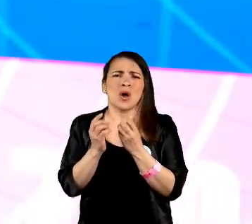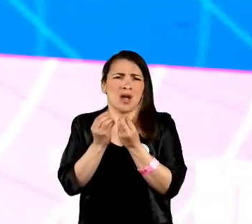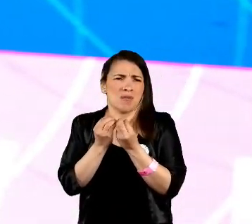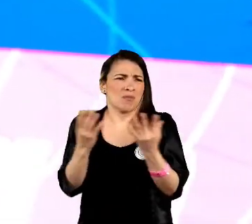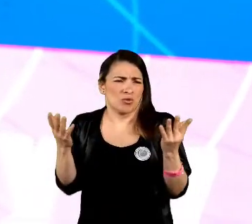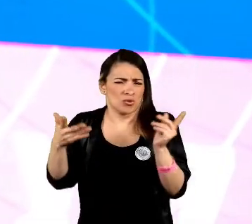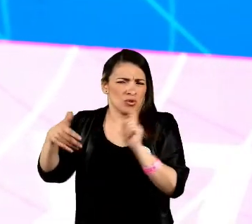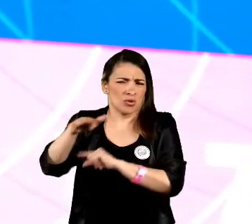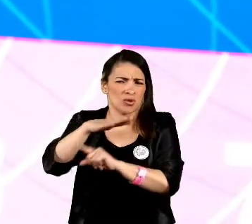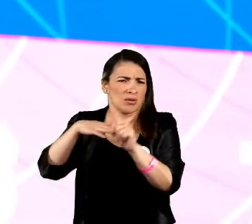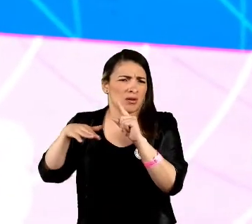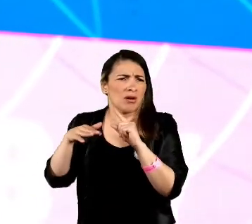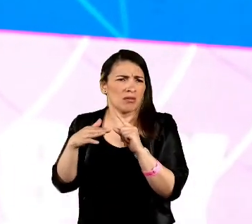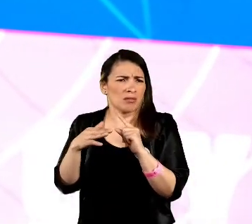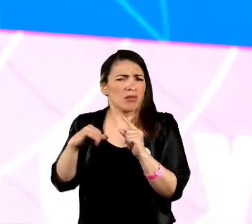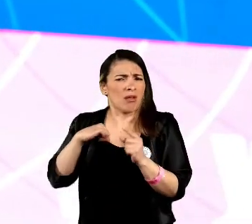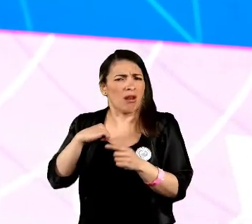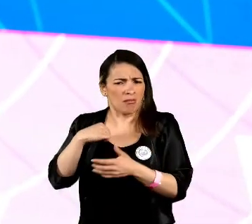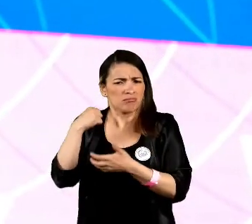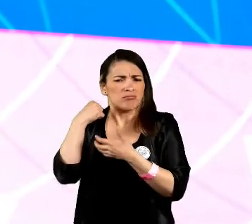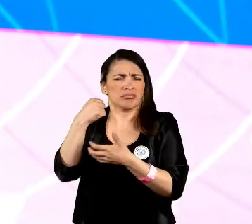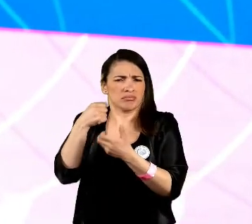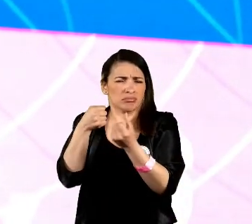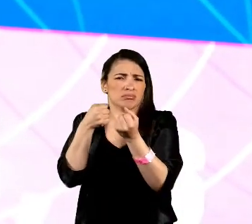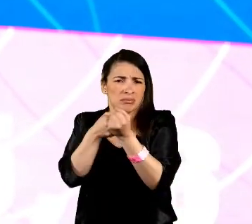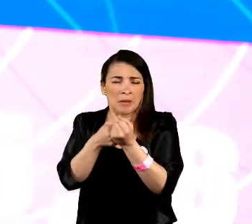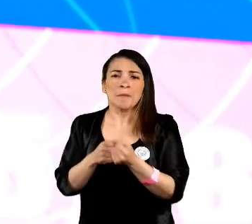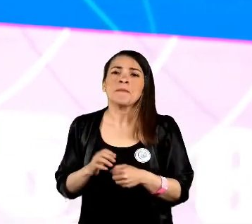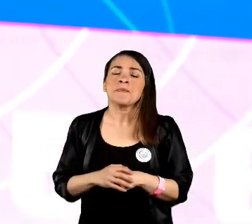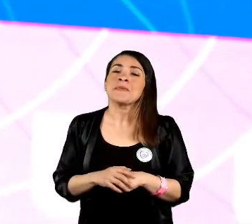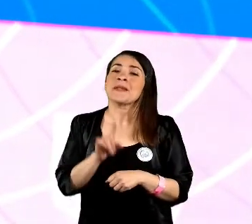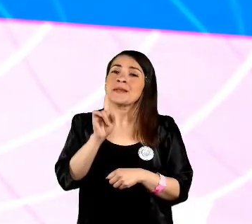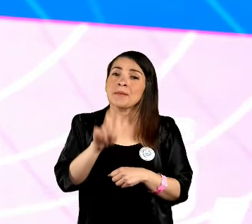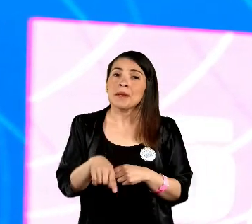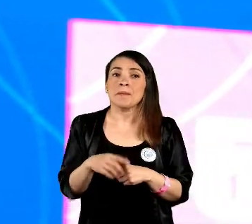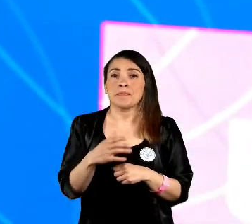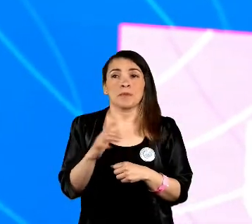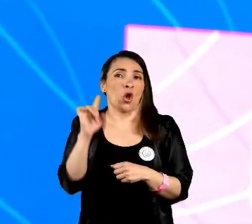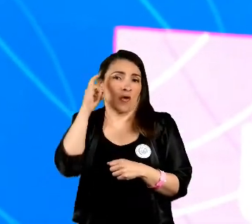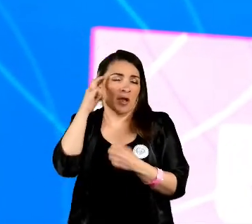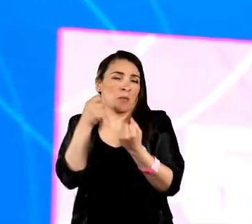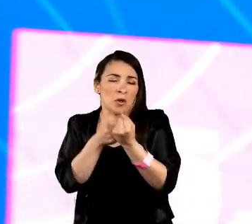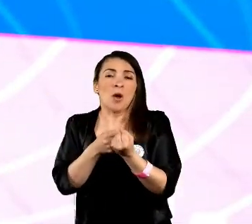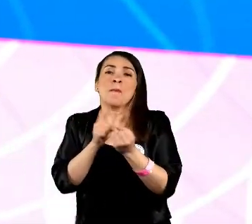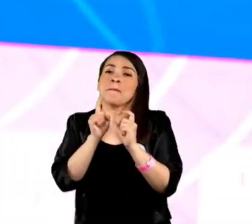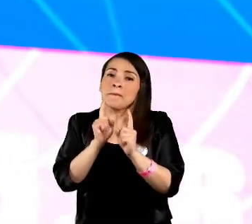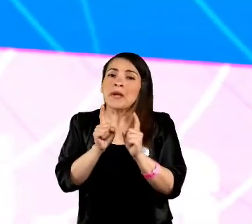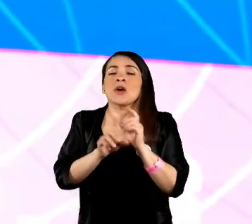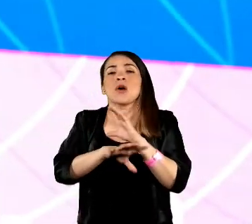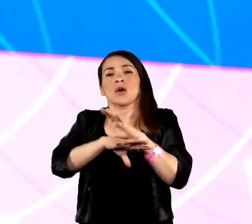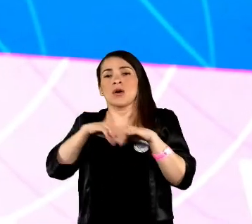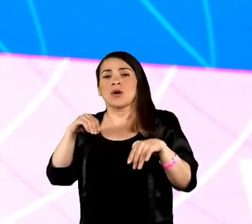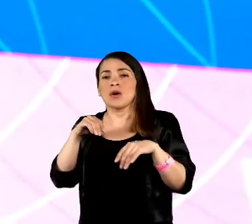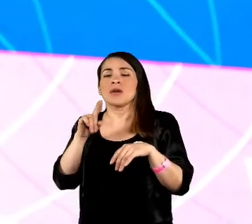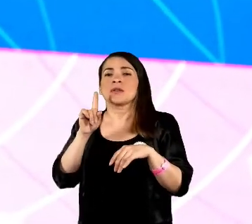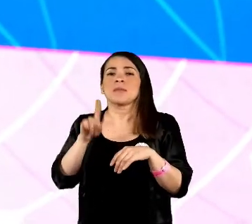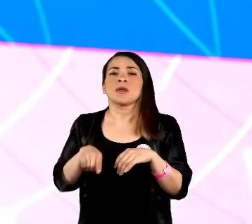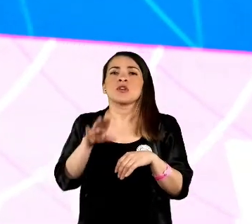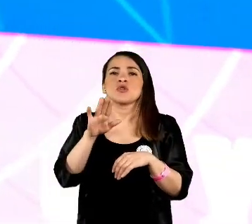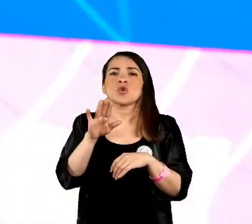está interesada invertir y por otro lado los segmentos de financiamiento externo a la industria como pueden ser los gobiernos